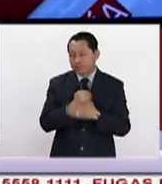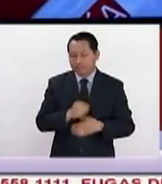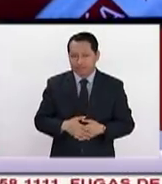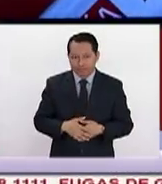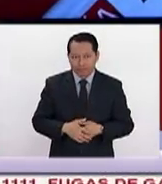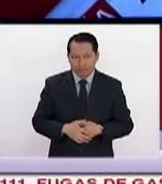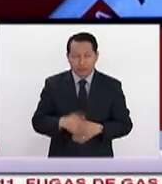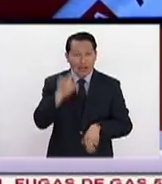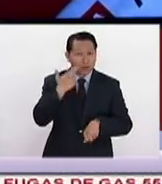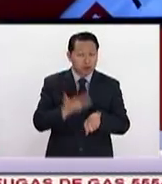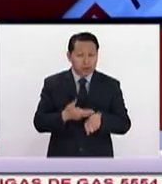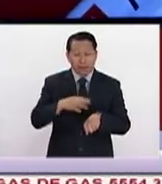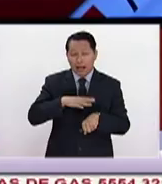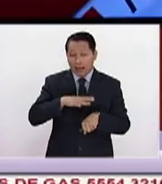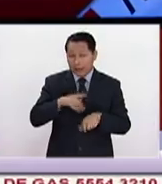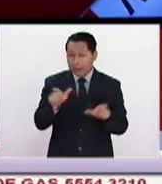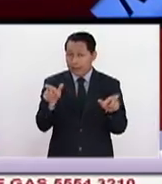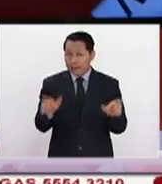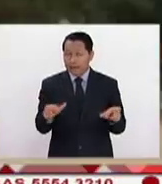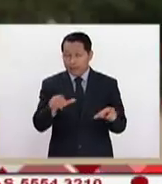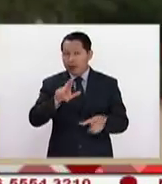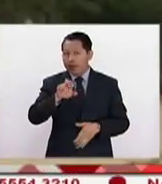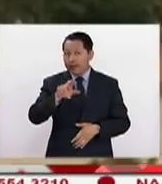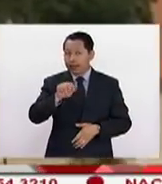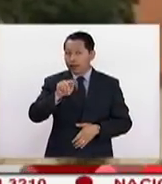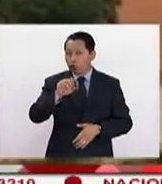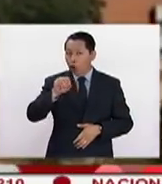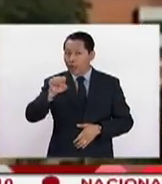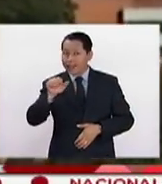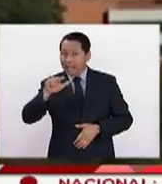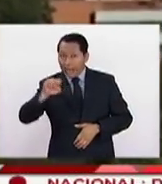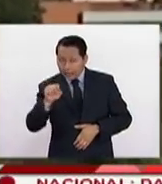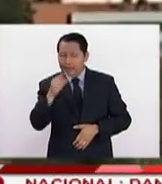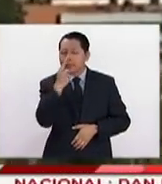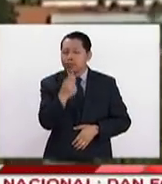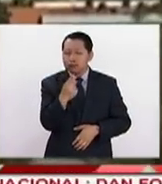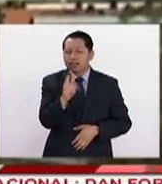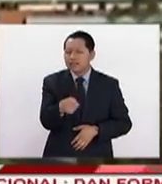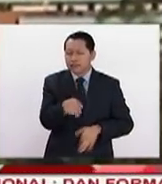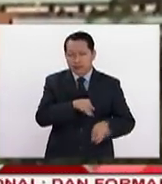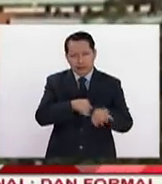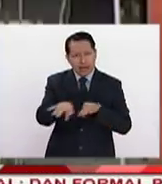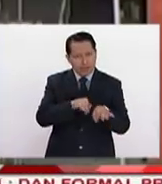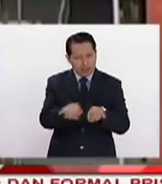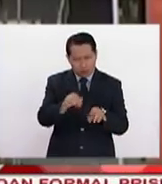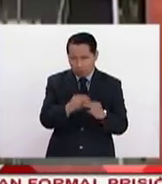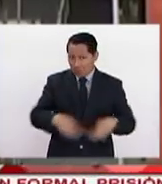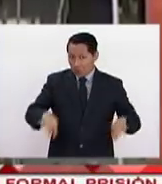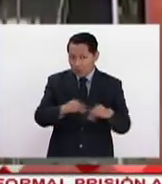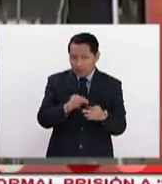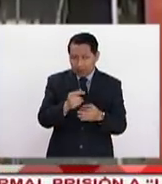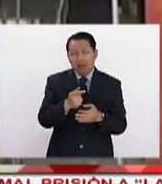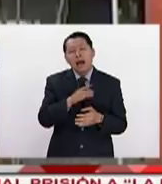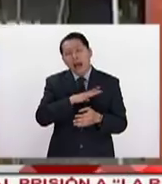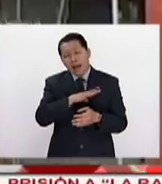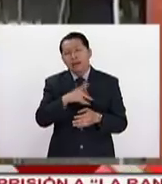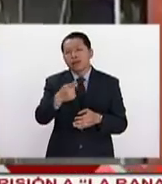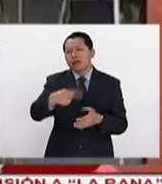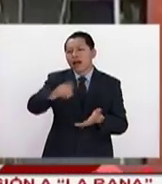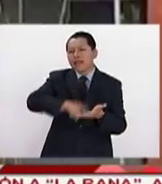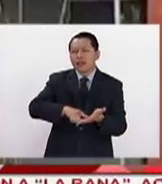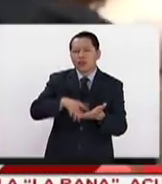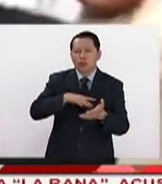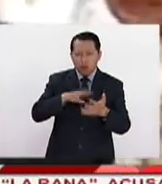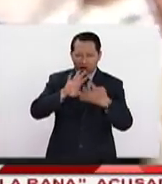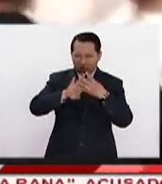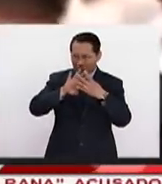El comisionado nacional de seguridad, Renato Sales, aseguró que se va a trabajar en la mejora de las condiciones laborales del personal de los